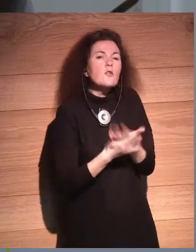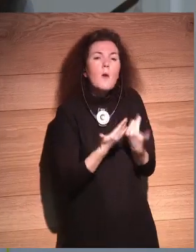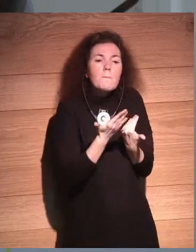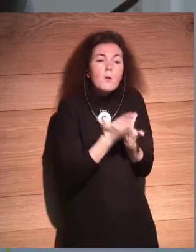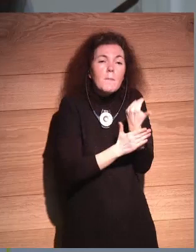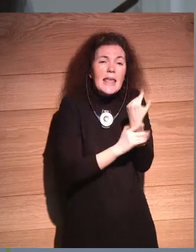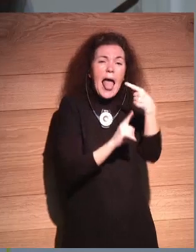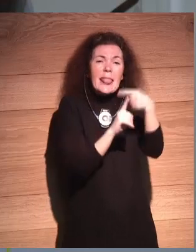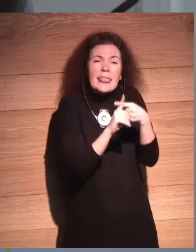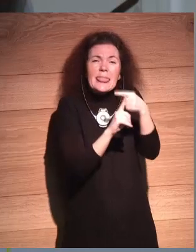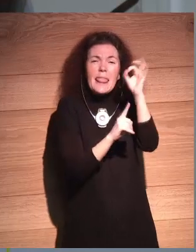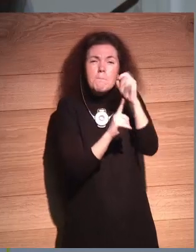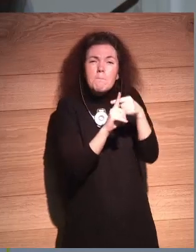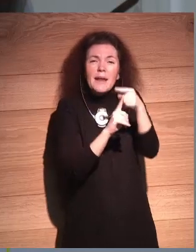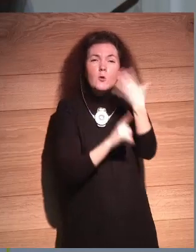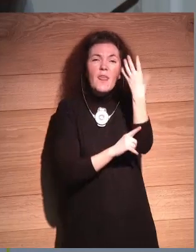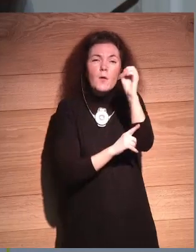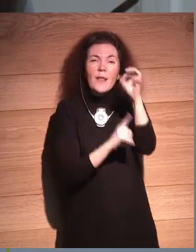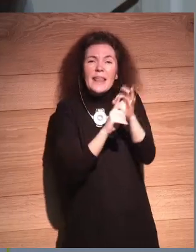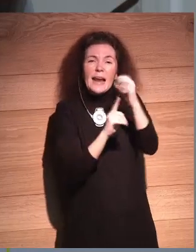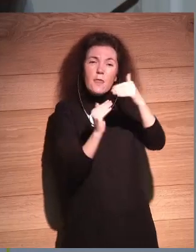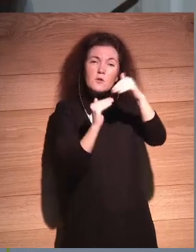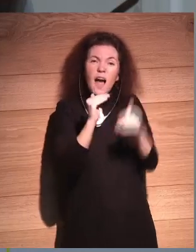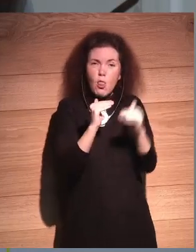cuando la temperatura está a 50 grados bajo cero.